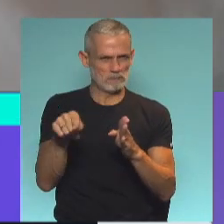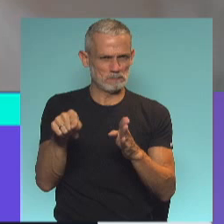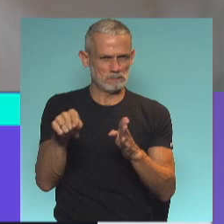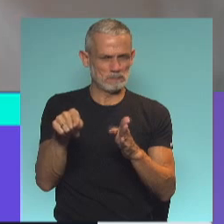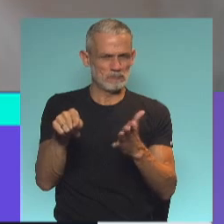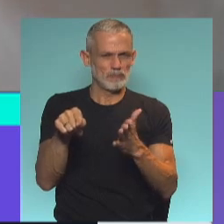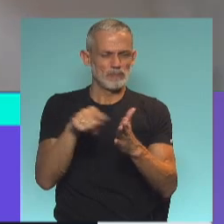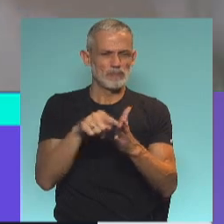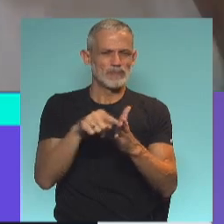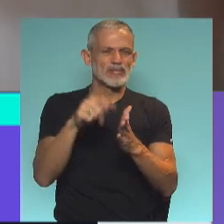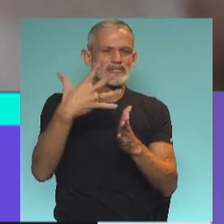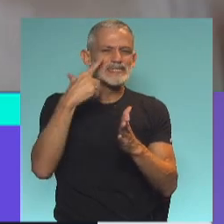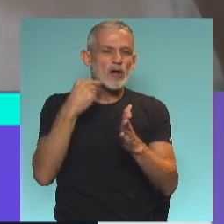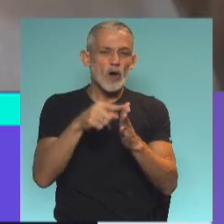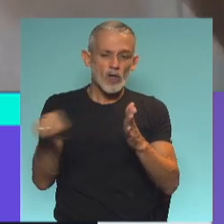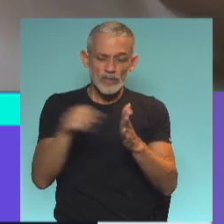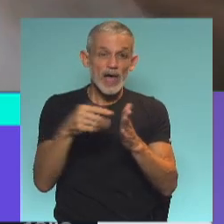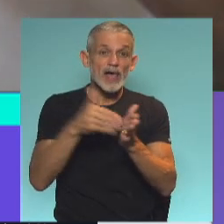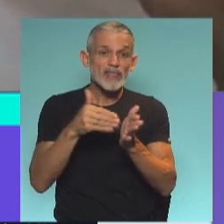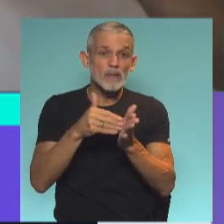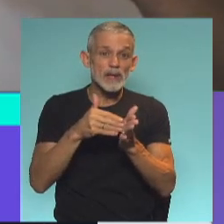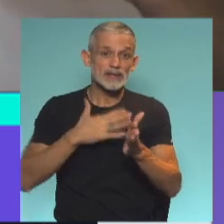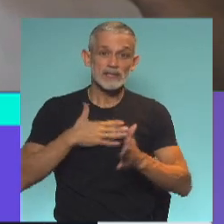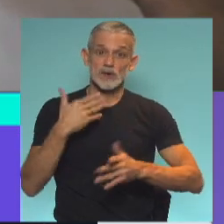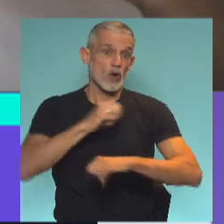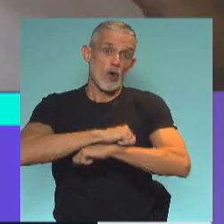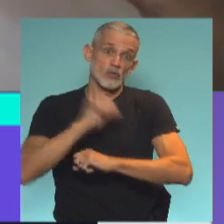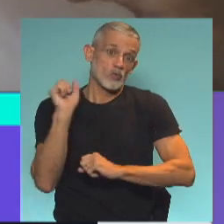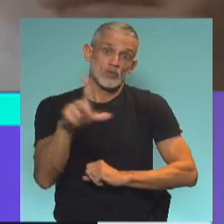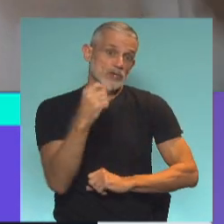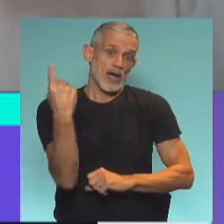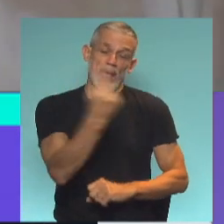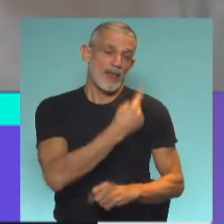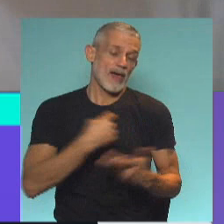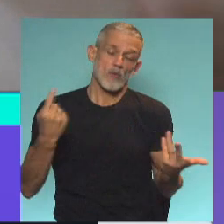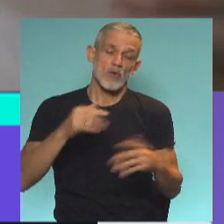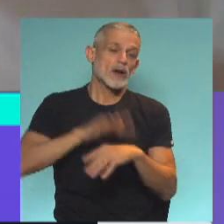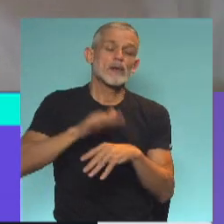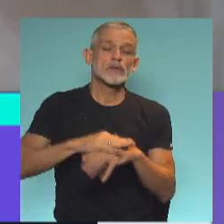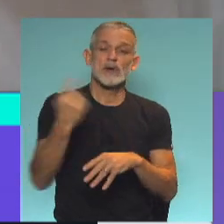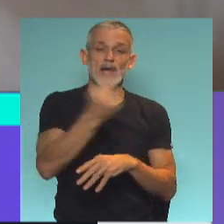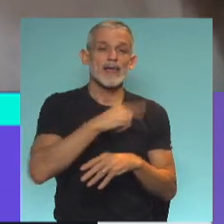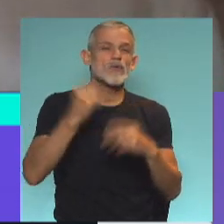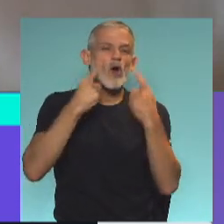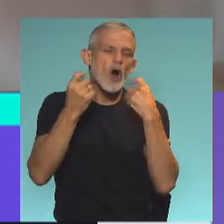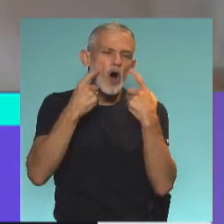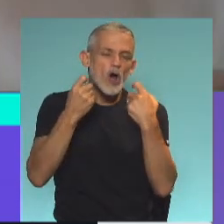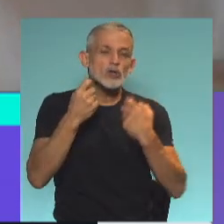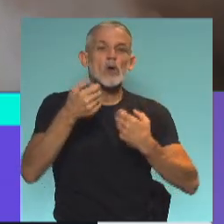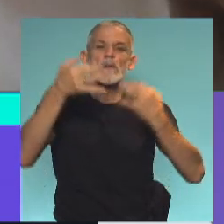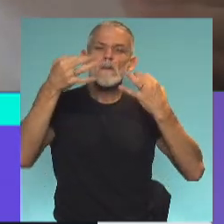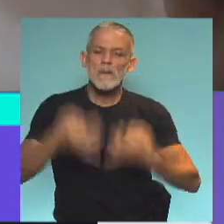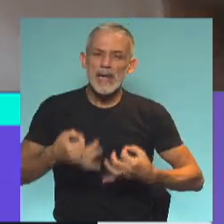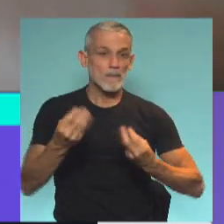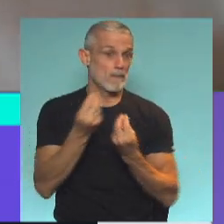mencionaba del 5 y 6 de junio va a depender de nuestro comportamiento nuevamente y de una fiscalización bien